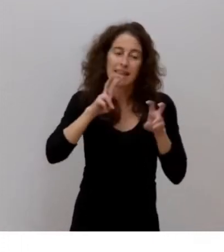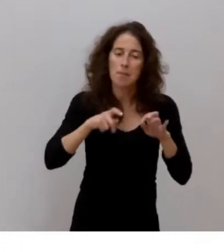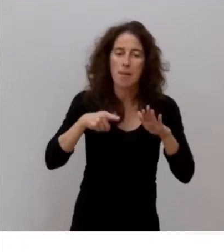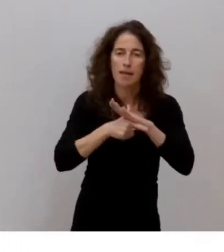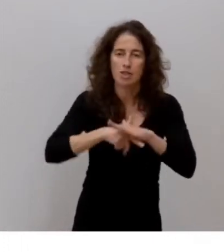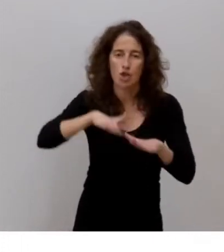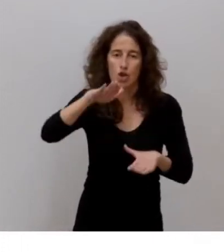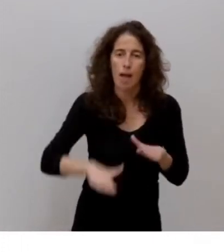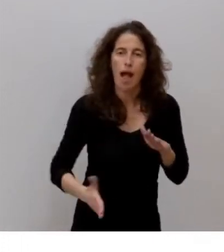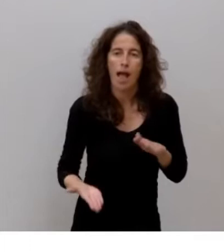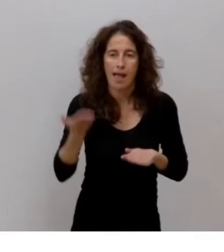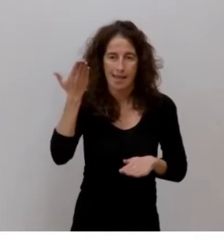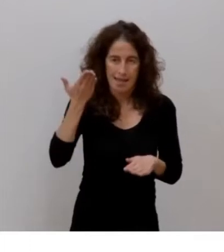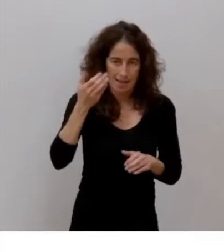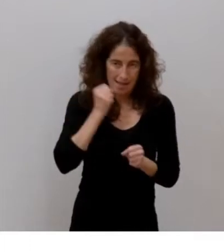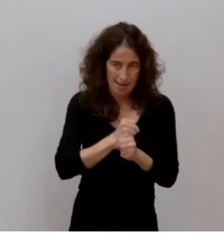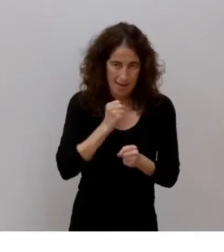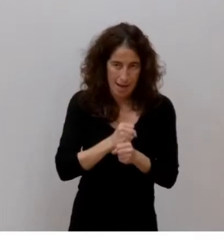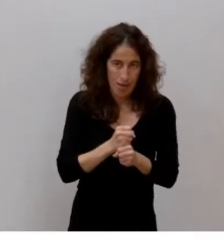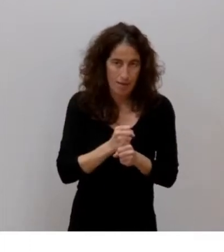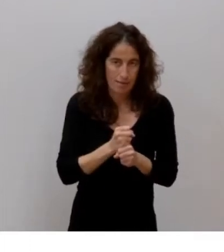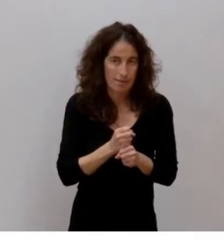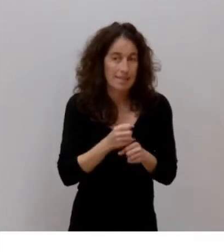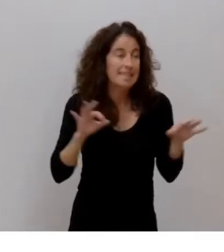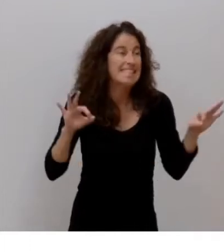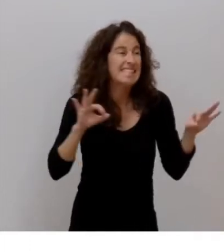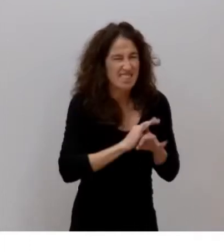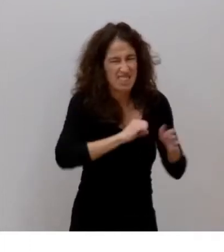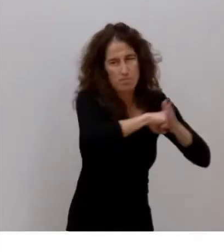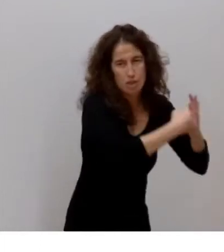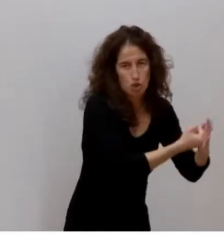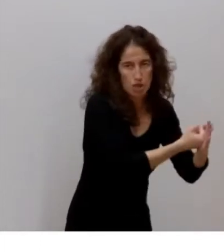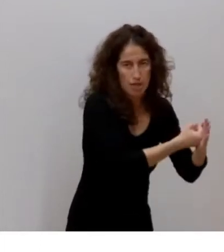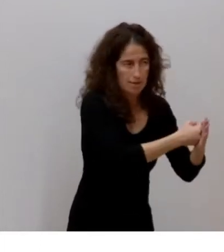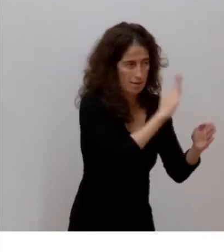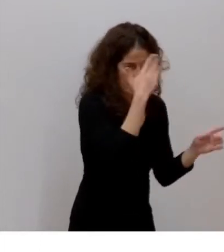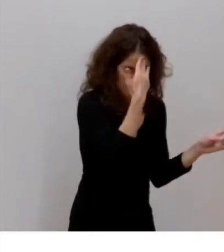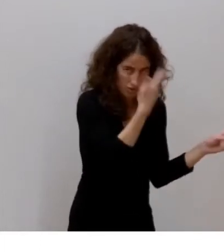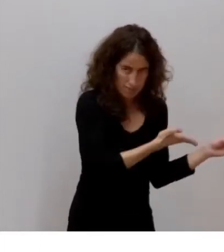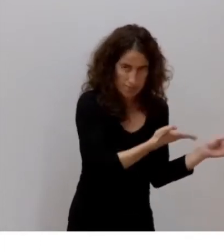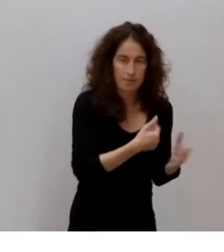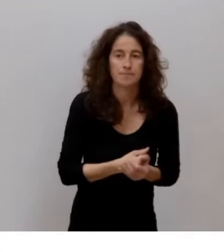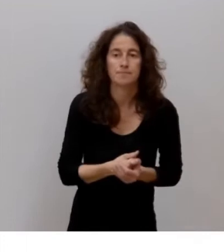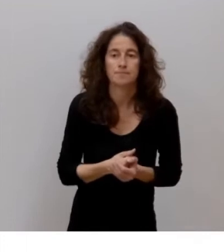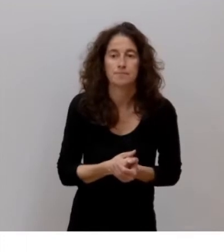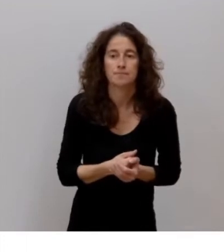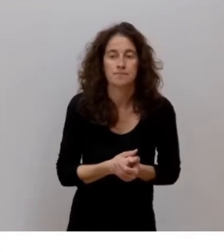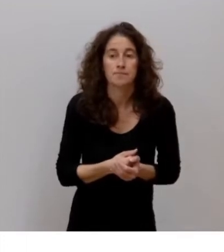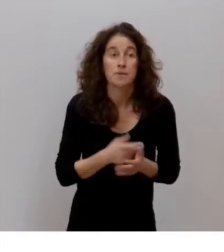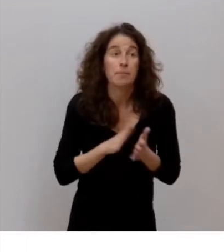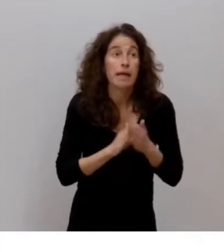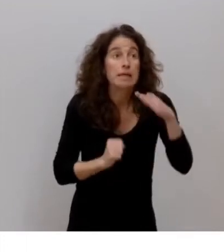sistemática sin recargar a los profesionales de los centros sanitarios cuando se da el pico máximo